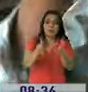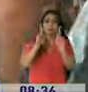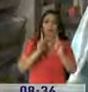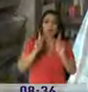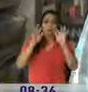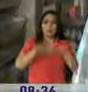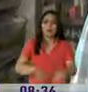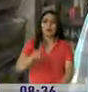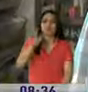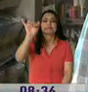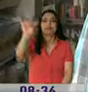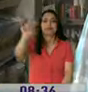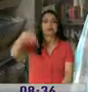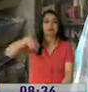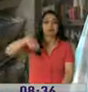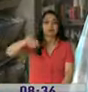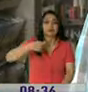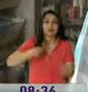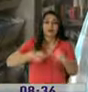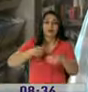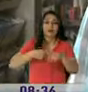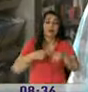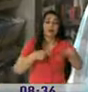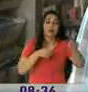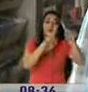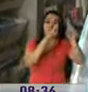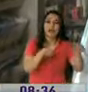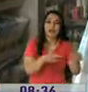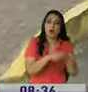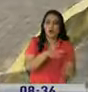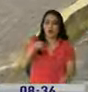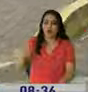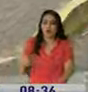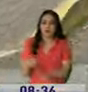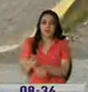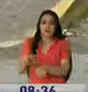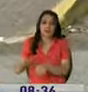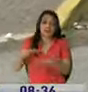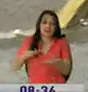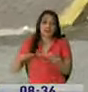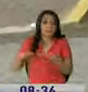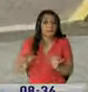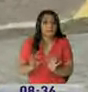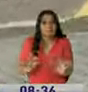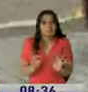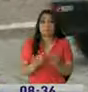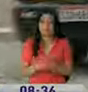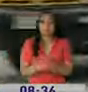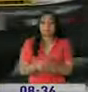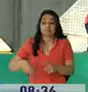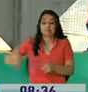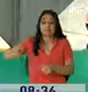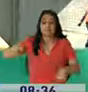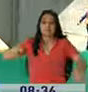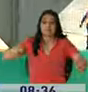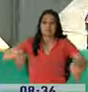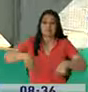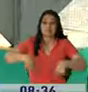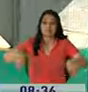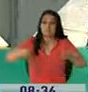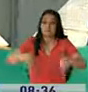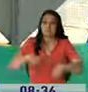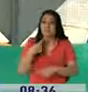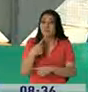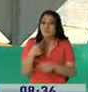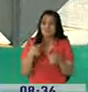para allá, van al triángulo. Antes, por no ir al triángulo, venían aquí. Las rutas alternas tras el colapso del puente expresan varios moradores